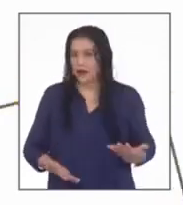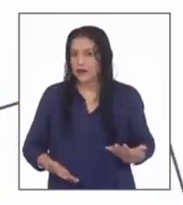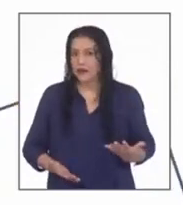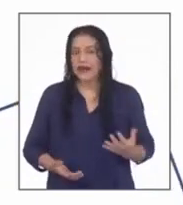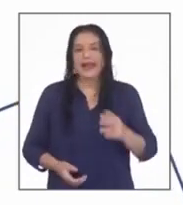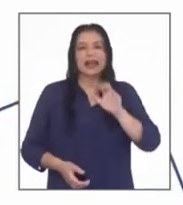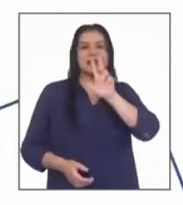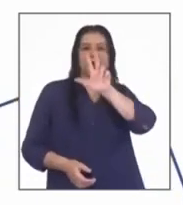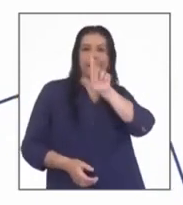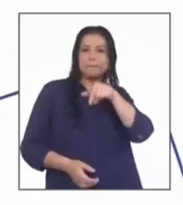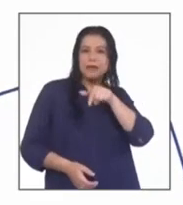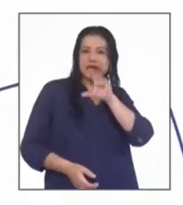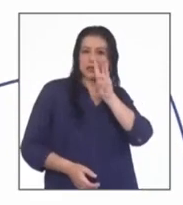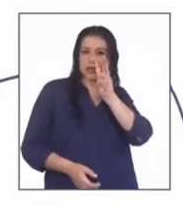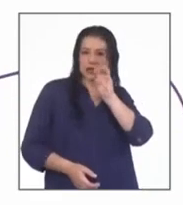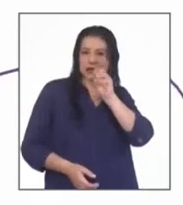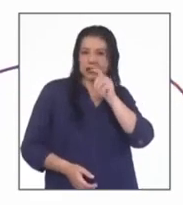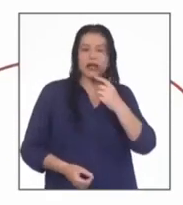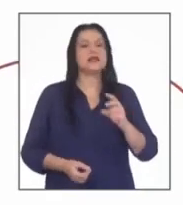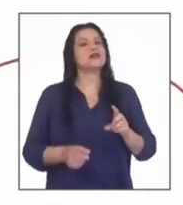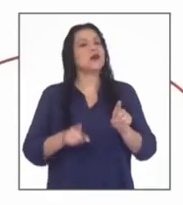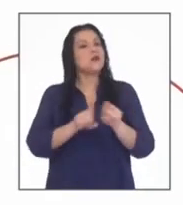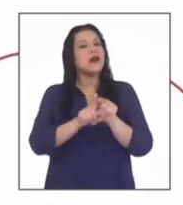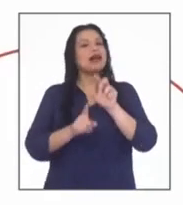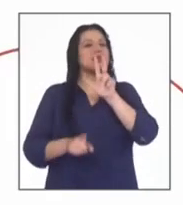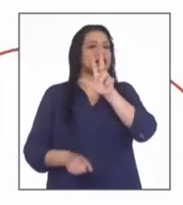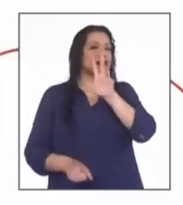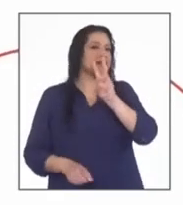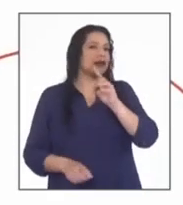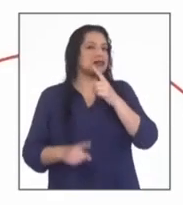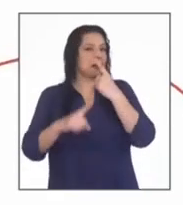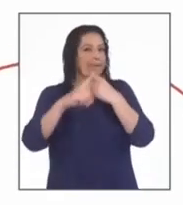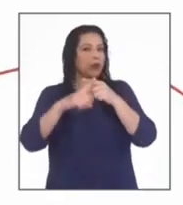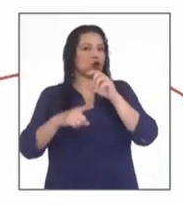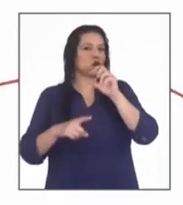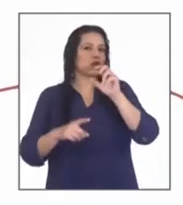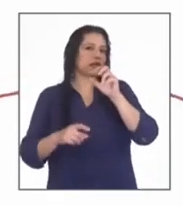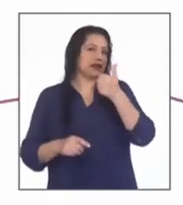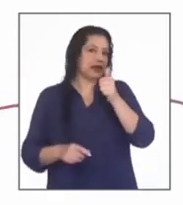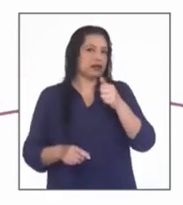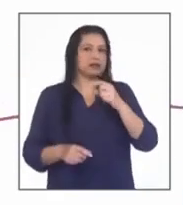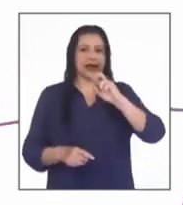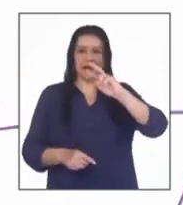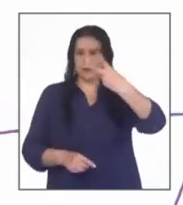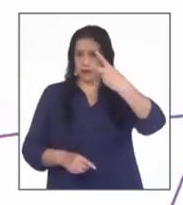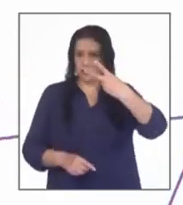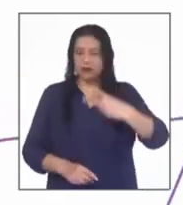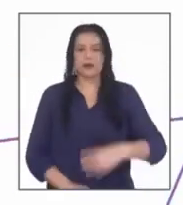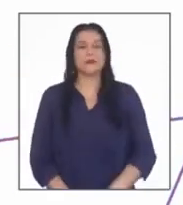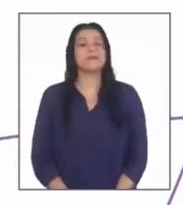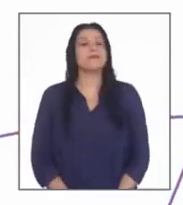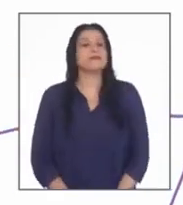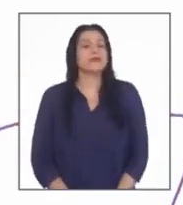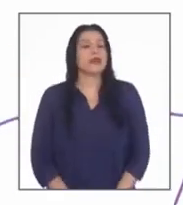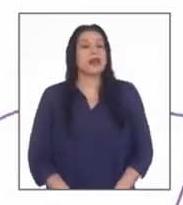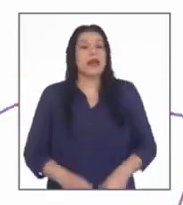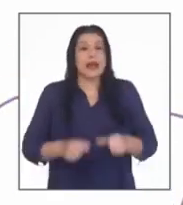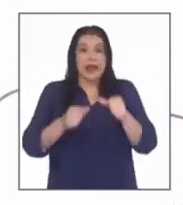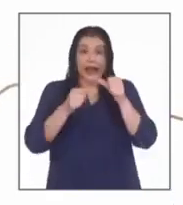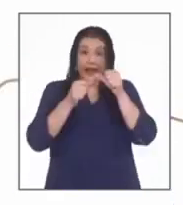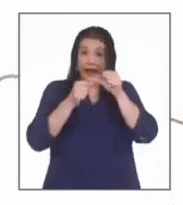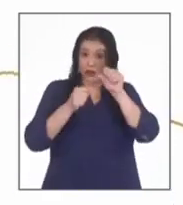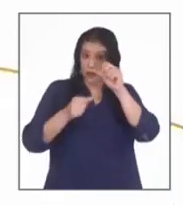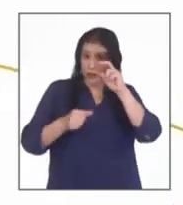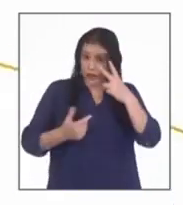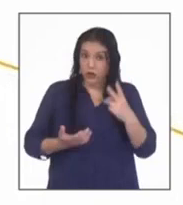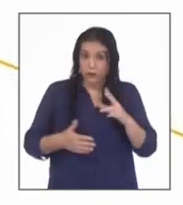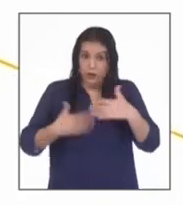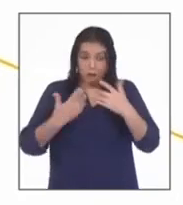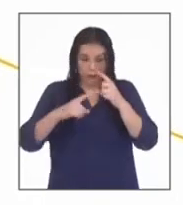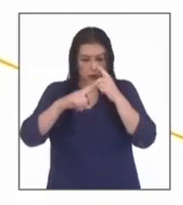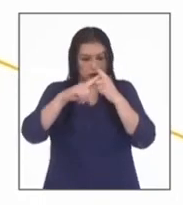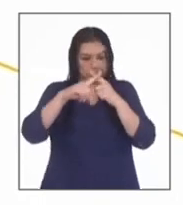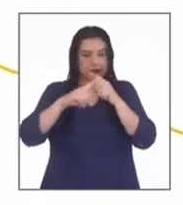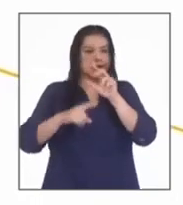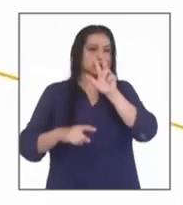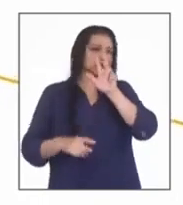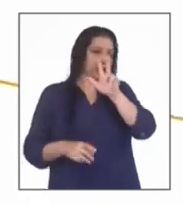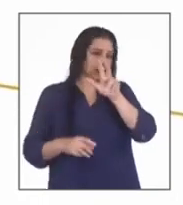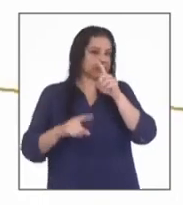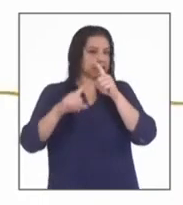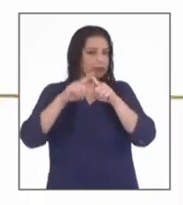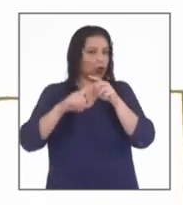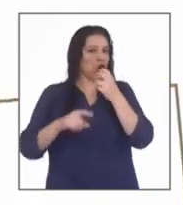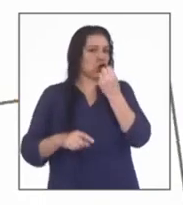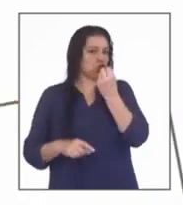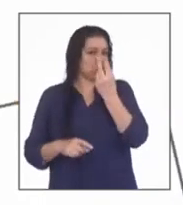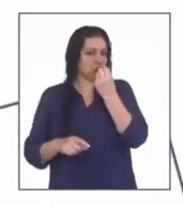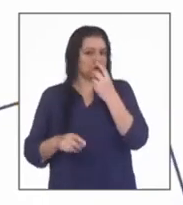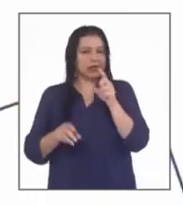Y 3600 como 36 por 10 elevado al cuadrado. En el numerador podemos multiplicar 3 por 12,